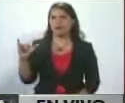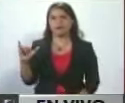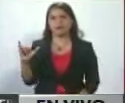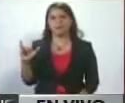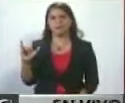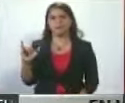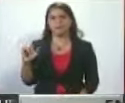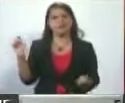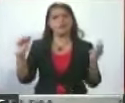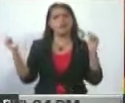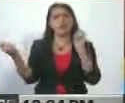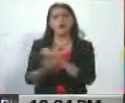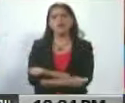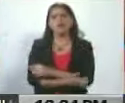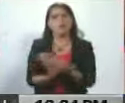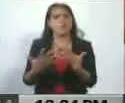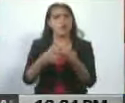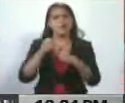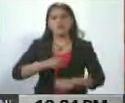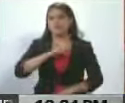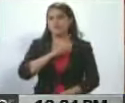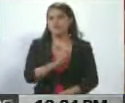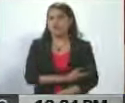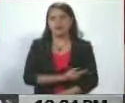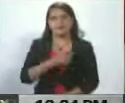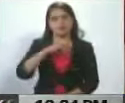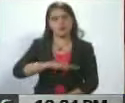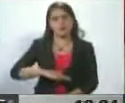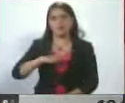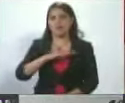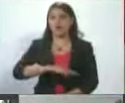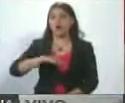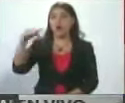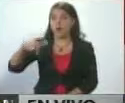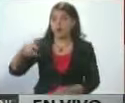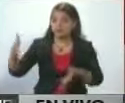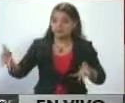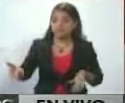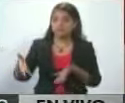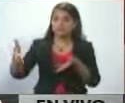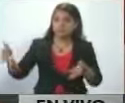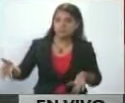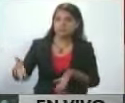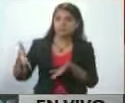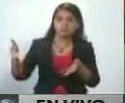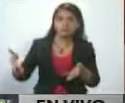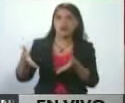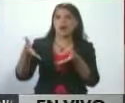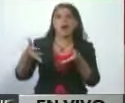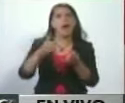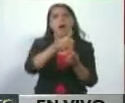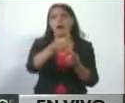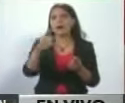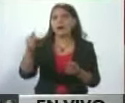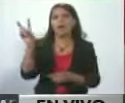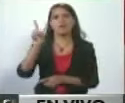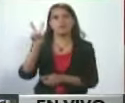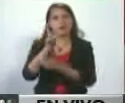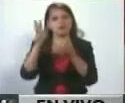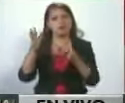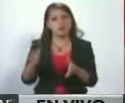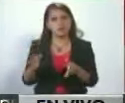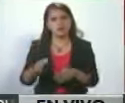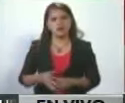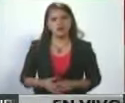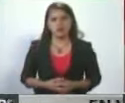se transforma en una fuerza moral que hoy motiva a cada día más venezolanos y venezolanas